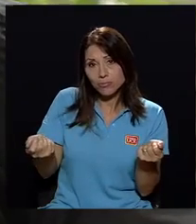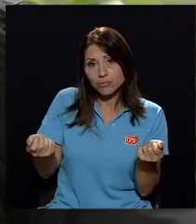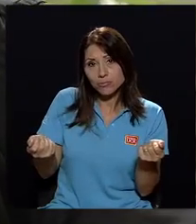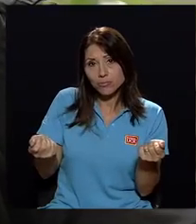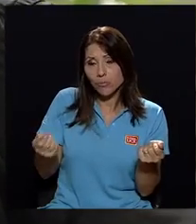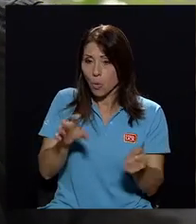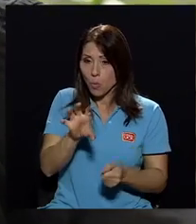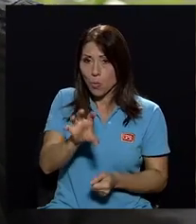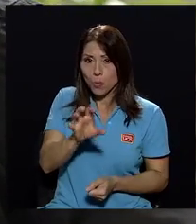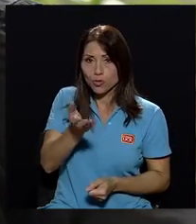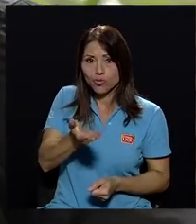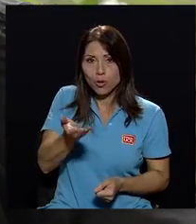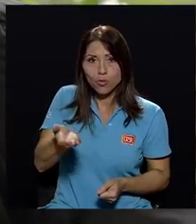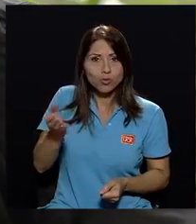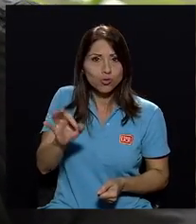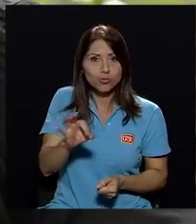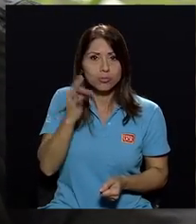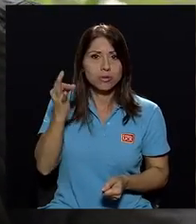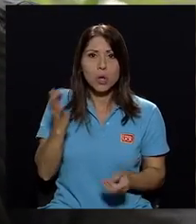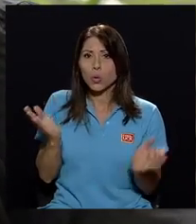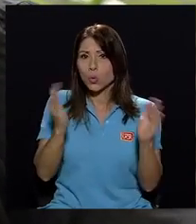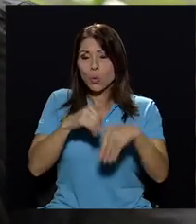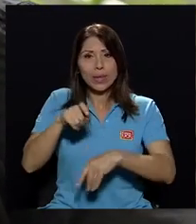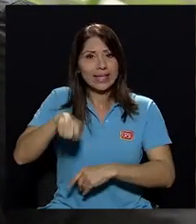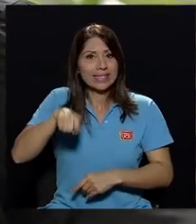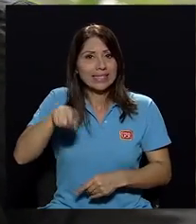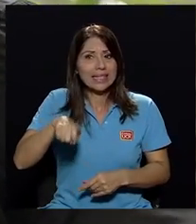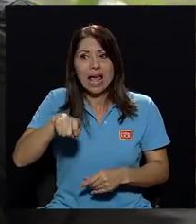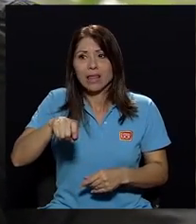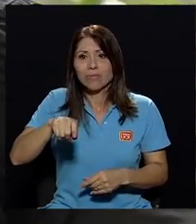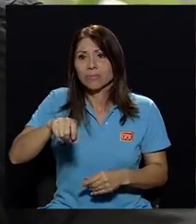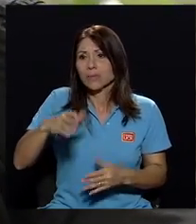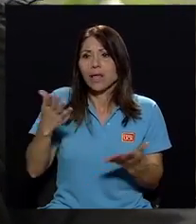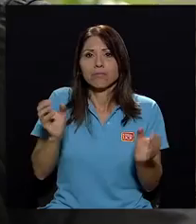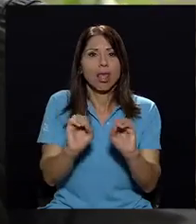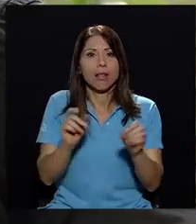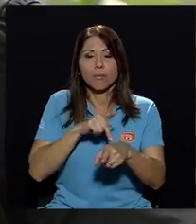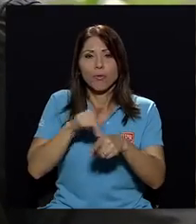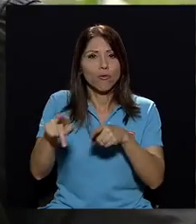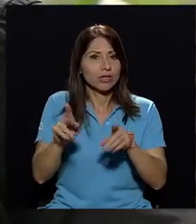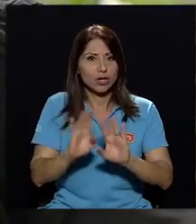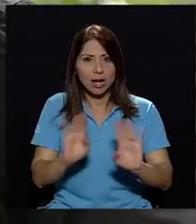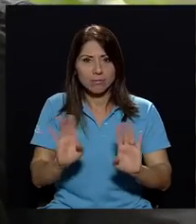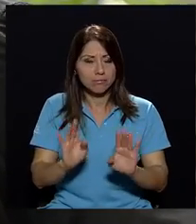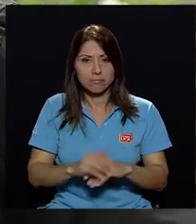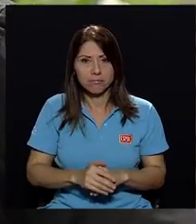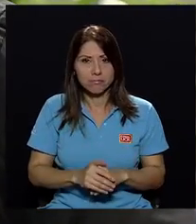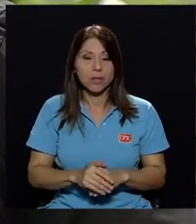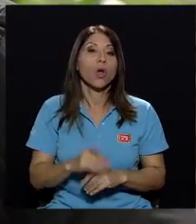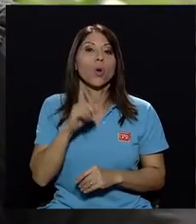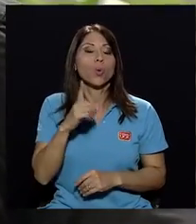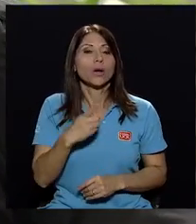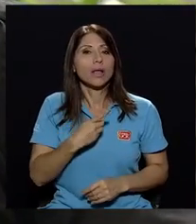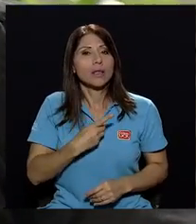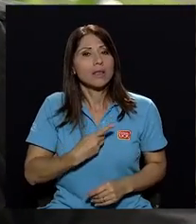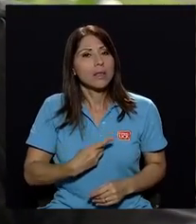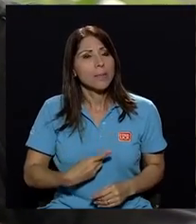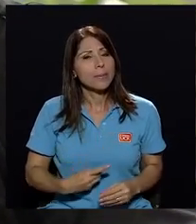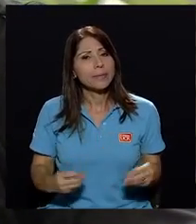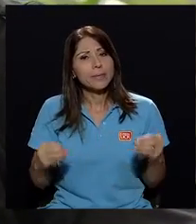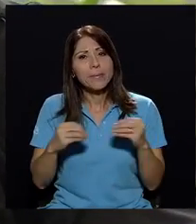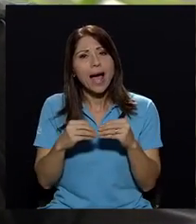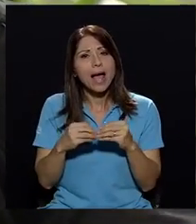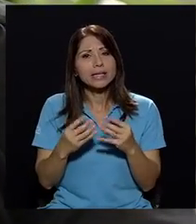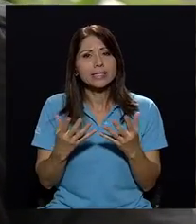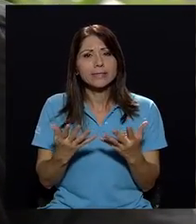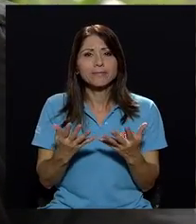¿verdad? Con sus propios recursos, sin necesidad de la intervención de cualquier tipo de profesional. Uh-huh. Una depresión